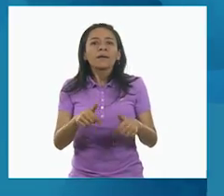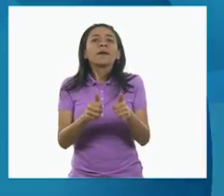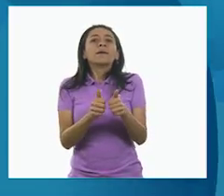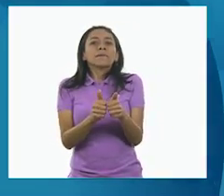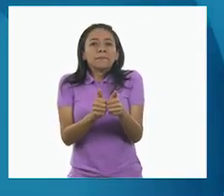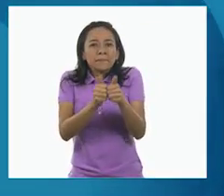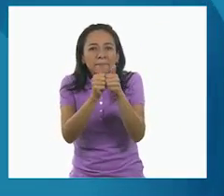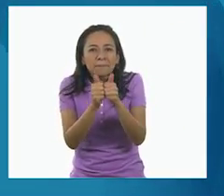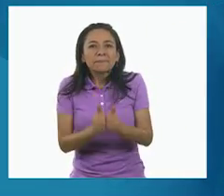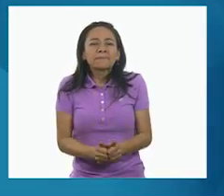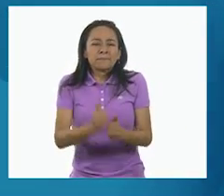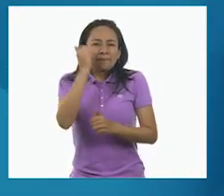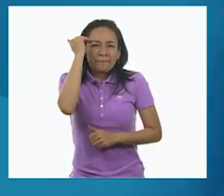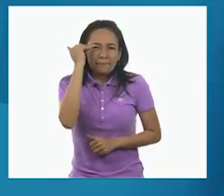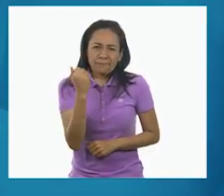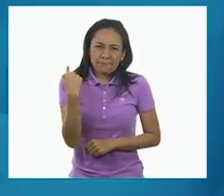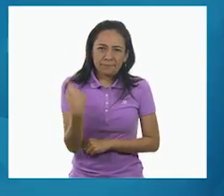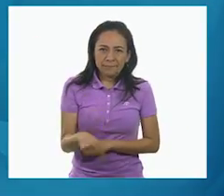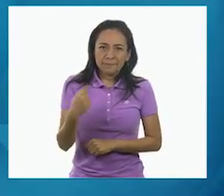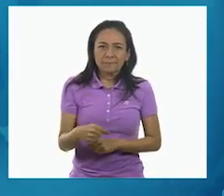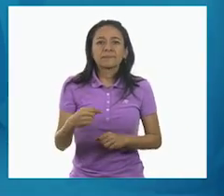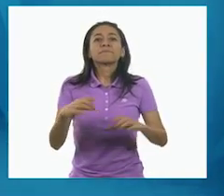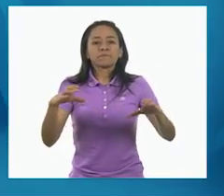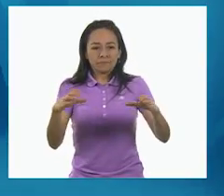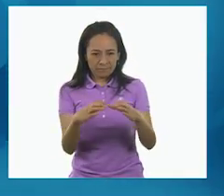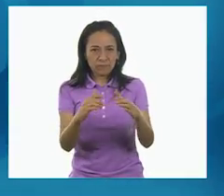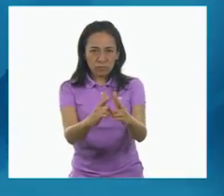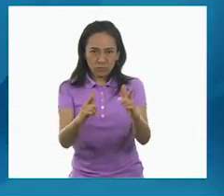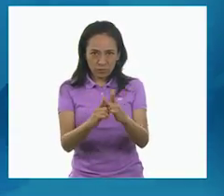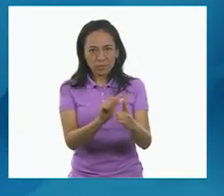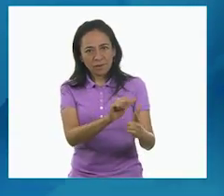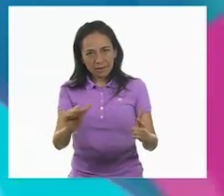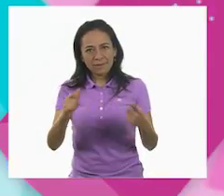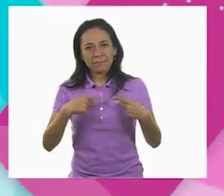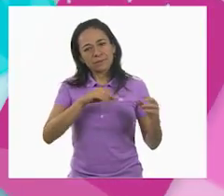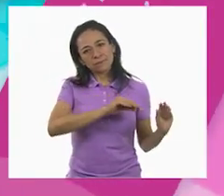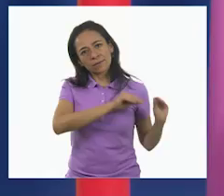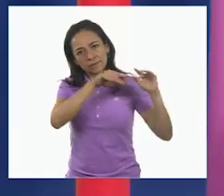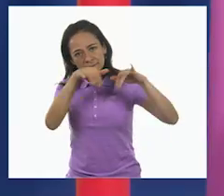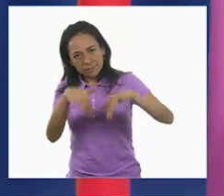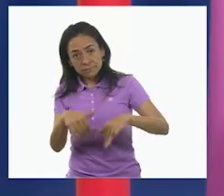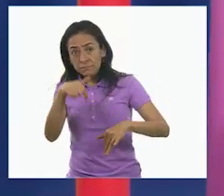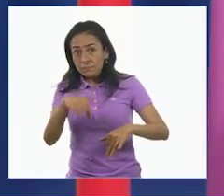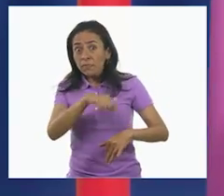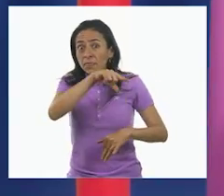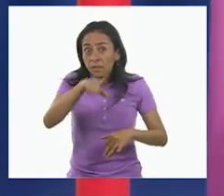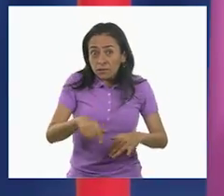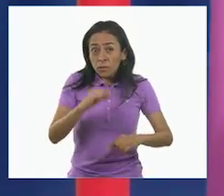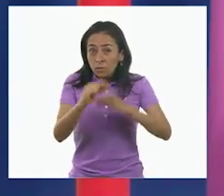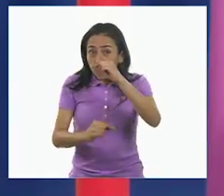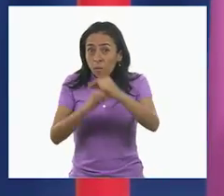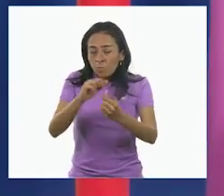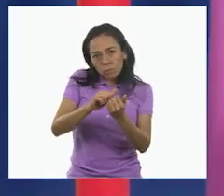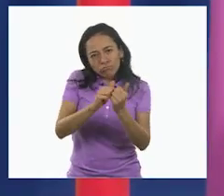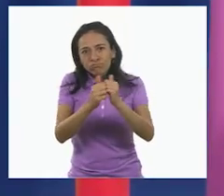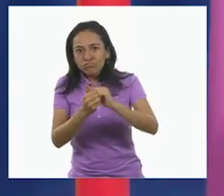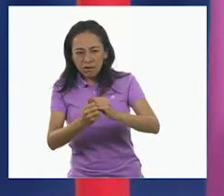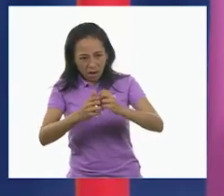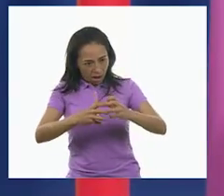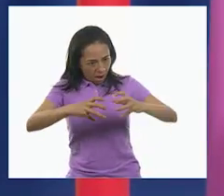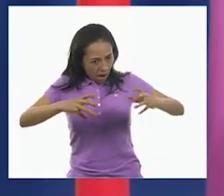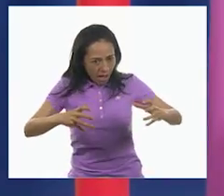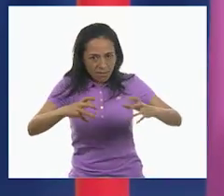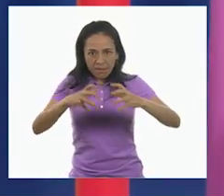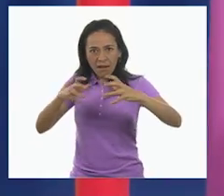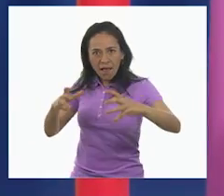grupos humanos y donde se desarrollan muy importantes sociedades. Pero eso lo vamos a ver más adelante.